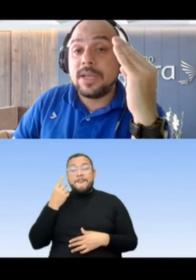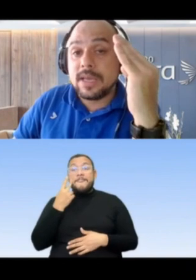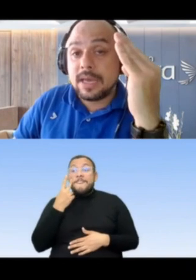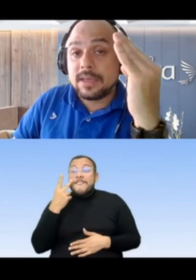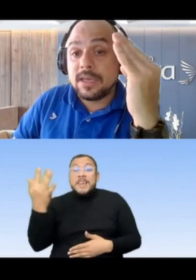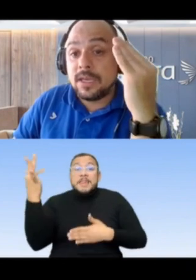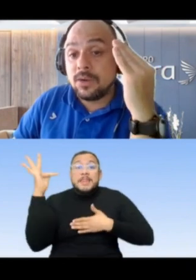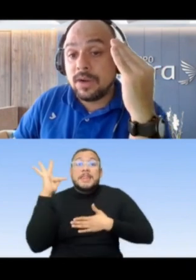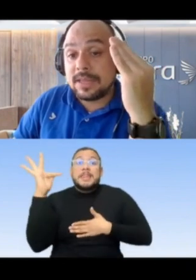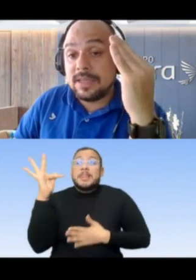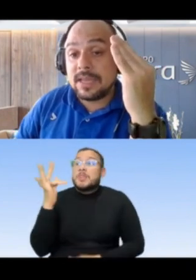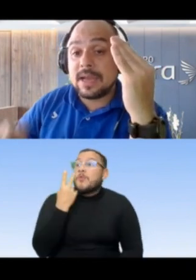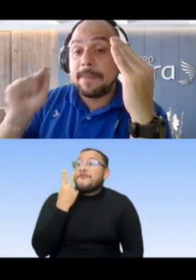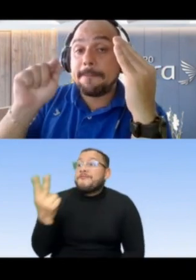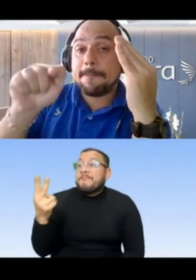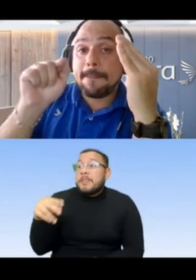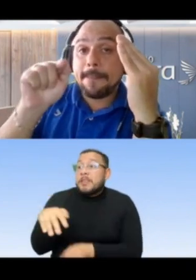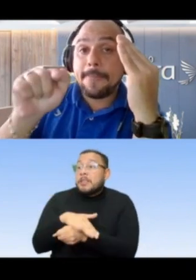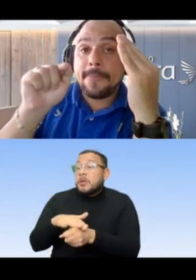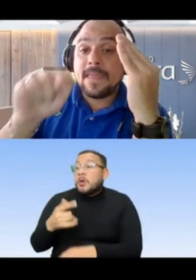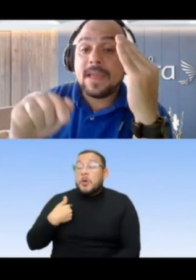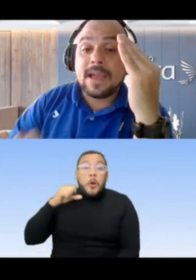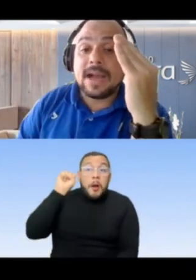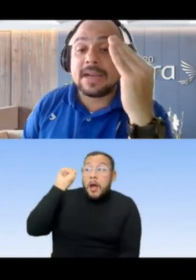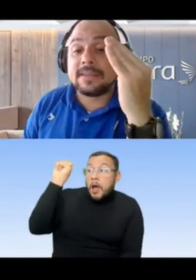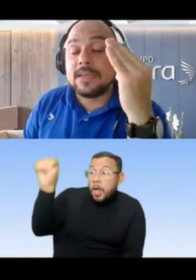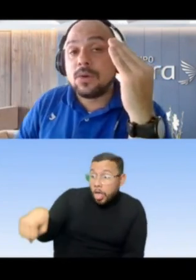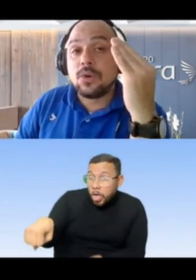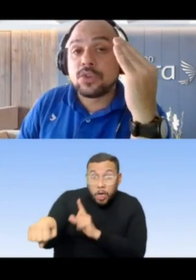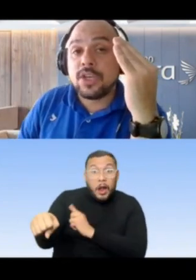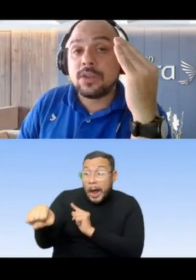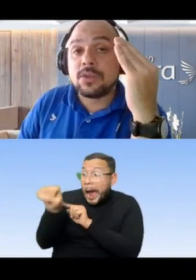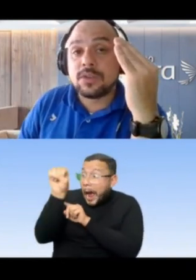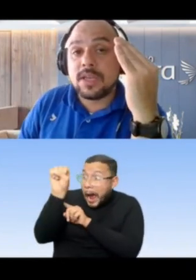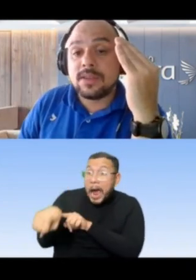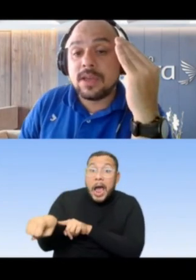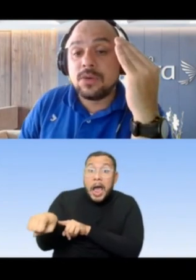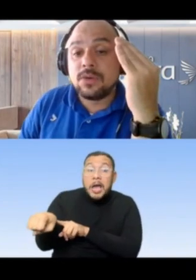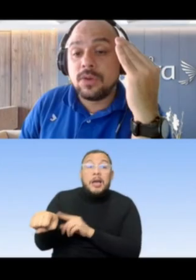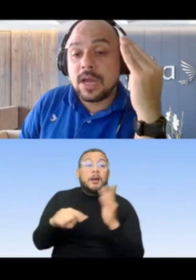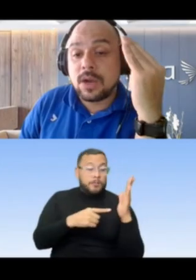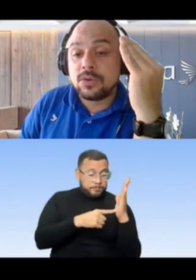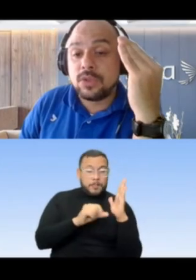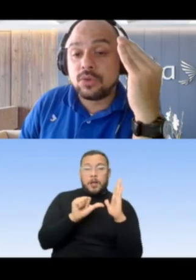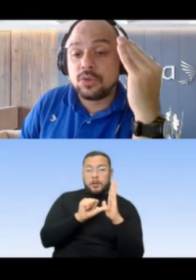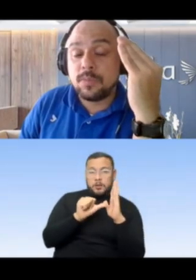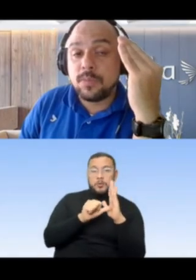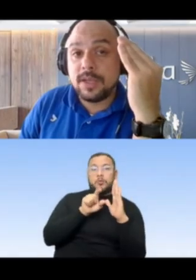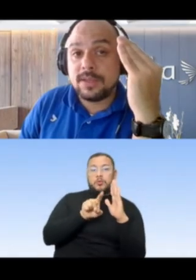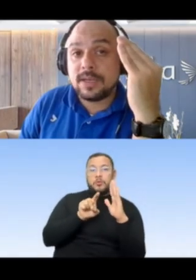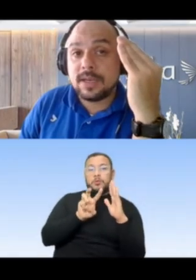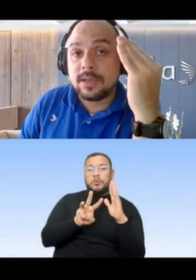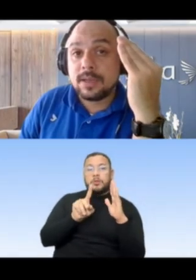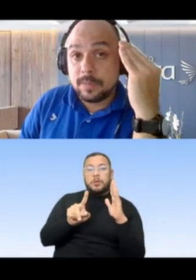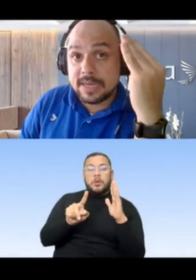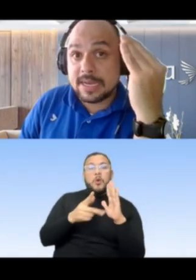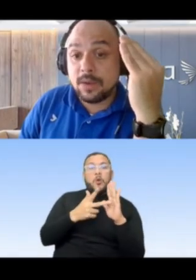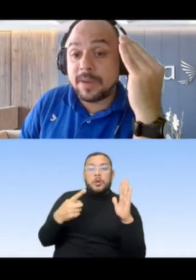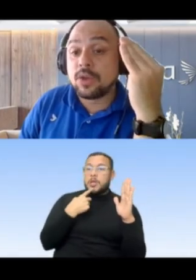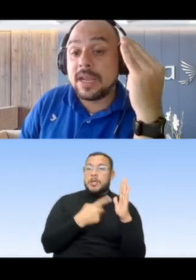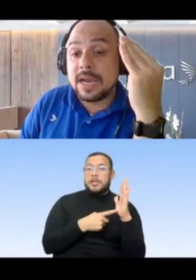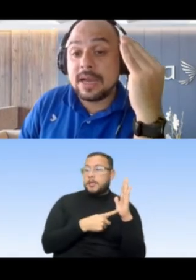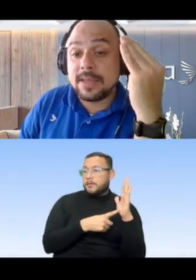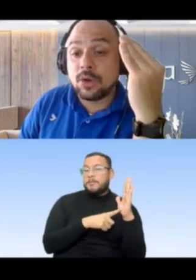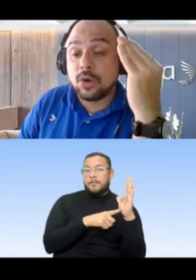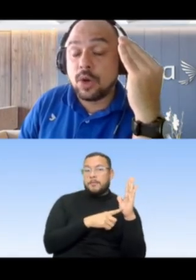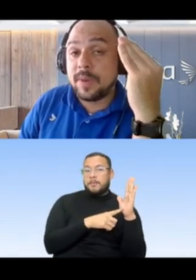una eventualidad y no la atienda, artículo 131 de la Constitución Política,